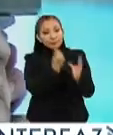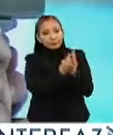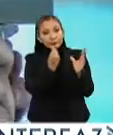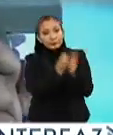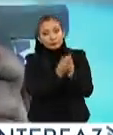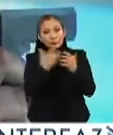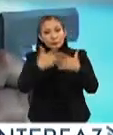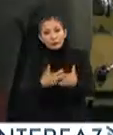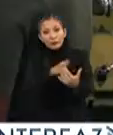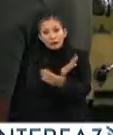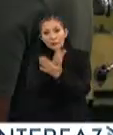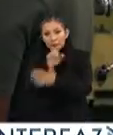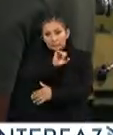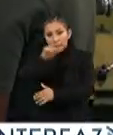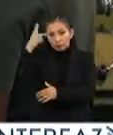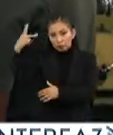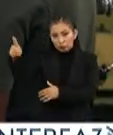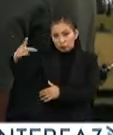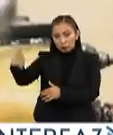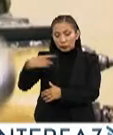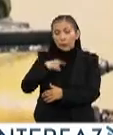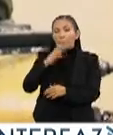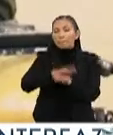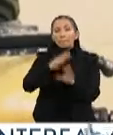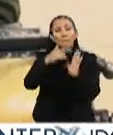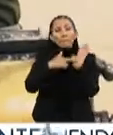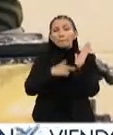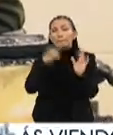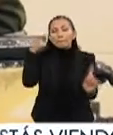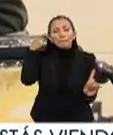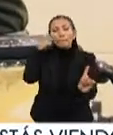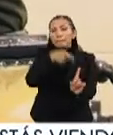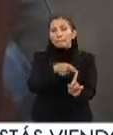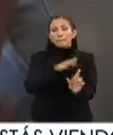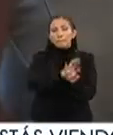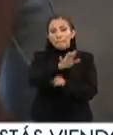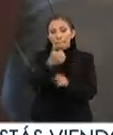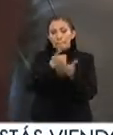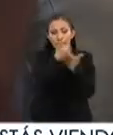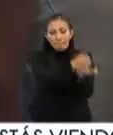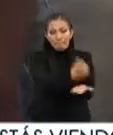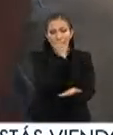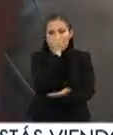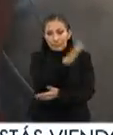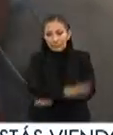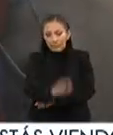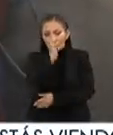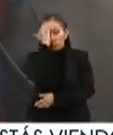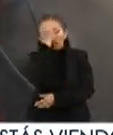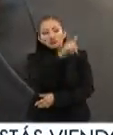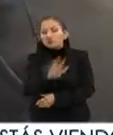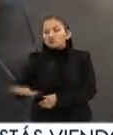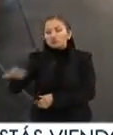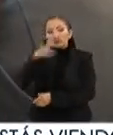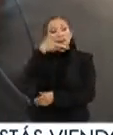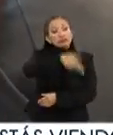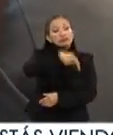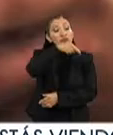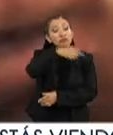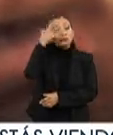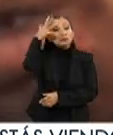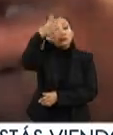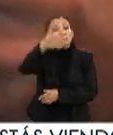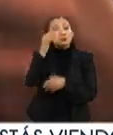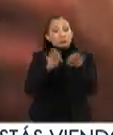cursos en empresas de su especialidad. Sus principales objetivos son ayudar a los alumnos a conocer el sector en el que